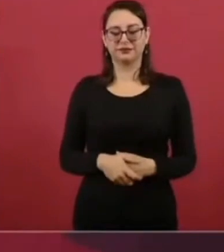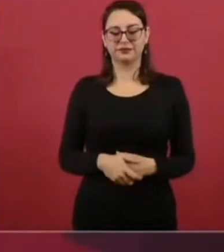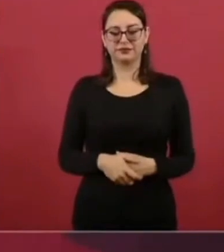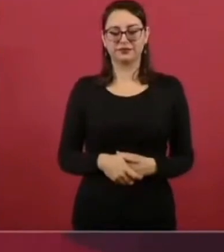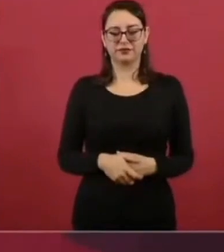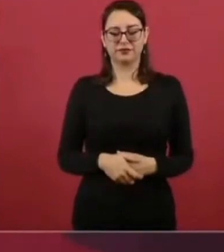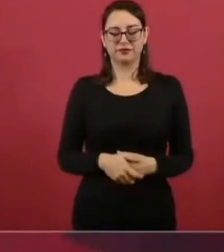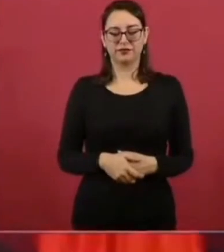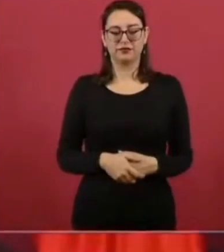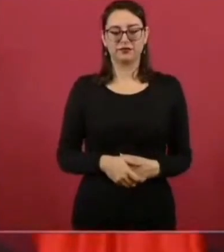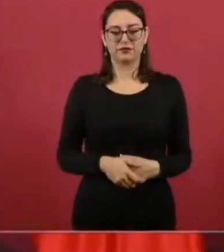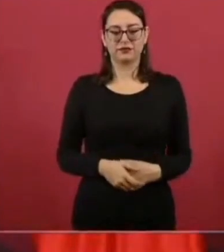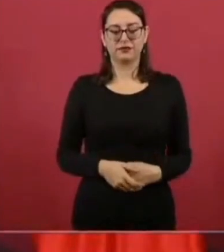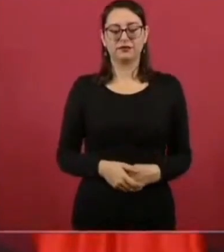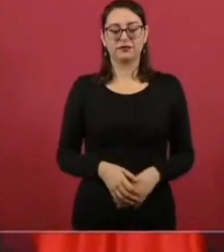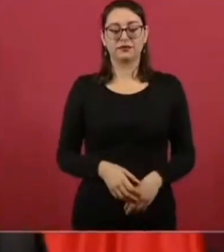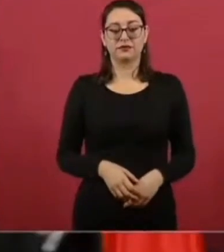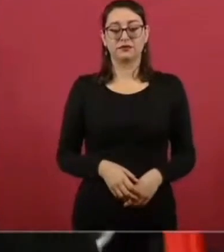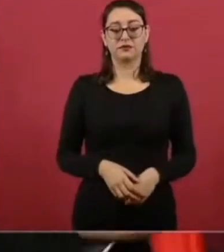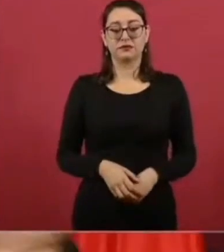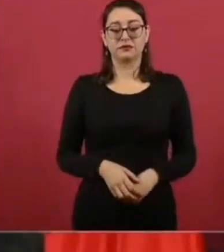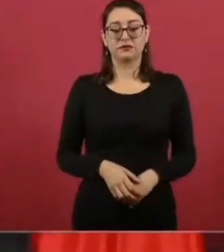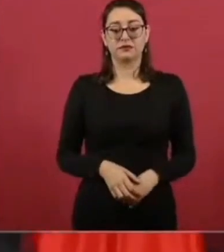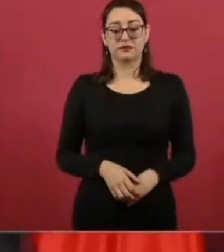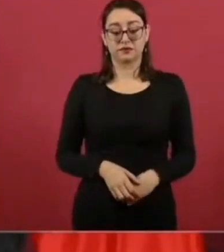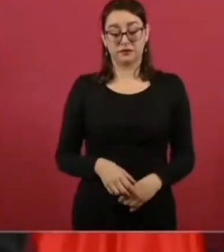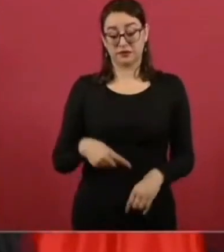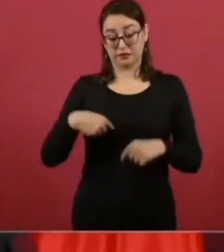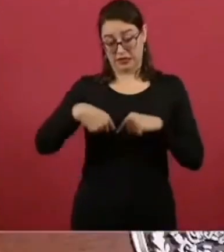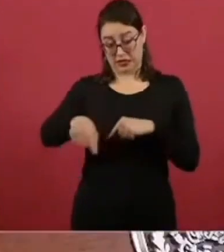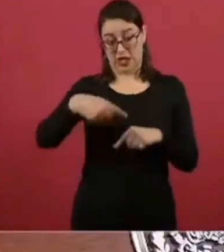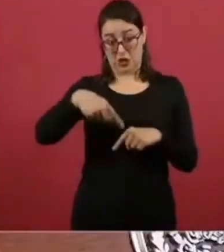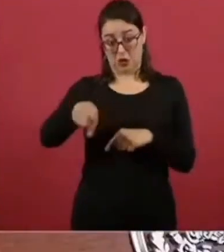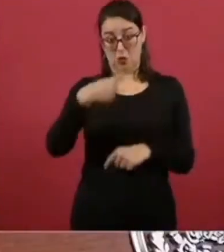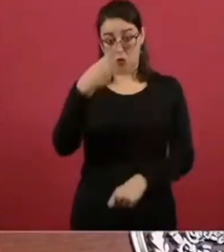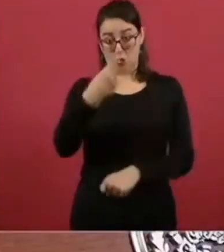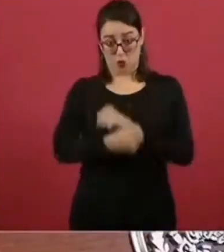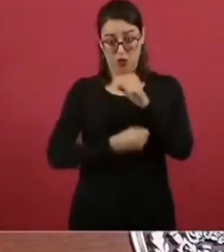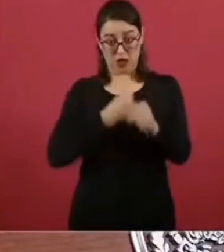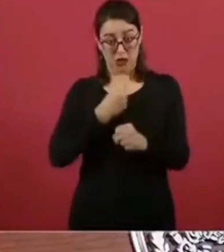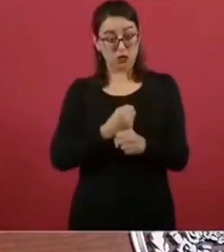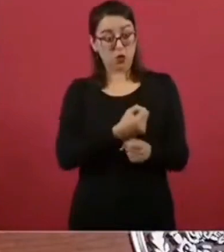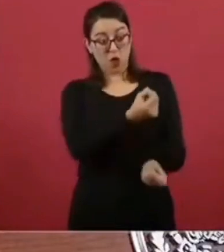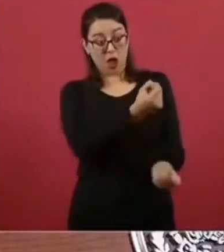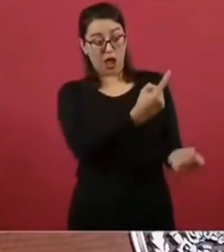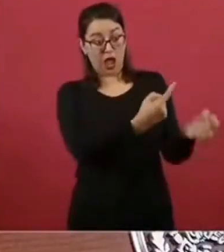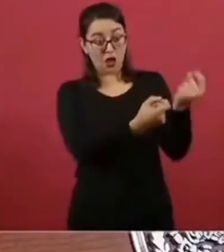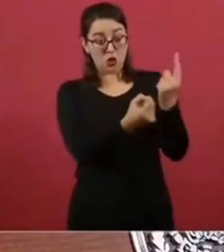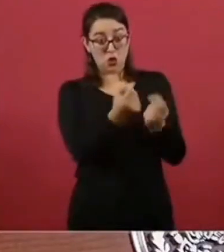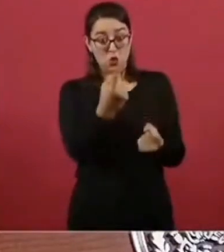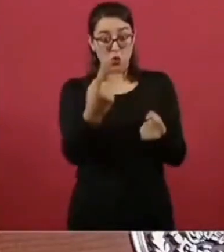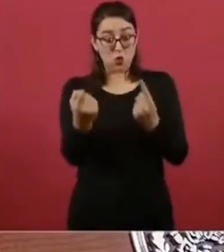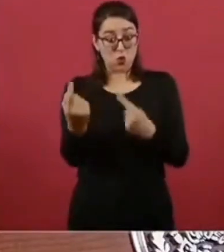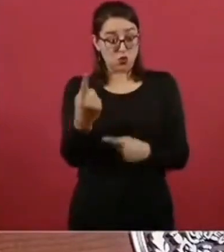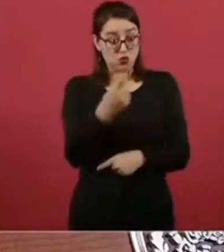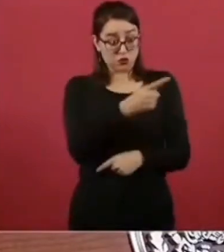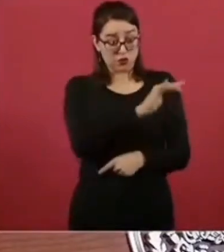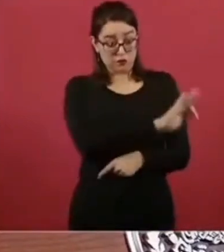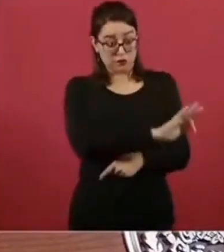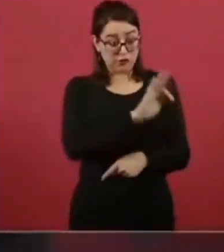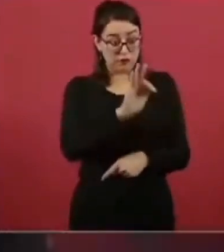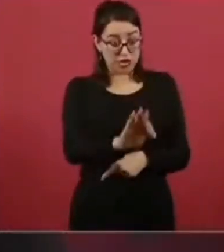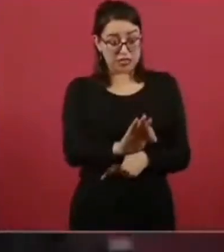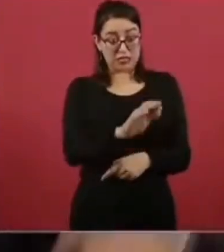Y si se vencen en el tiempo que me queda, concesiones, es más, las que se han vencido